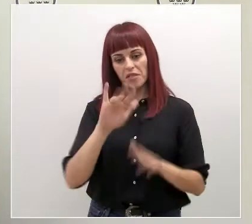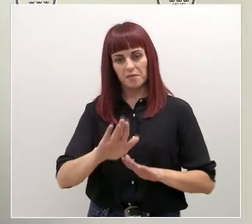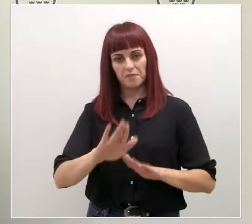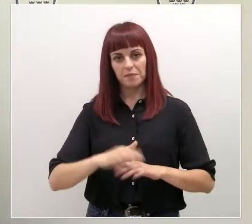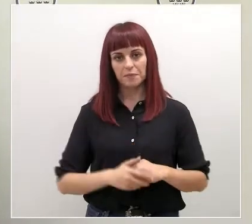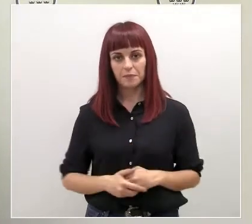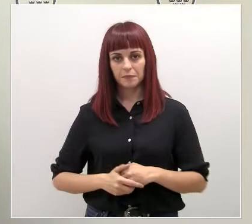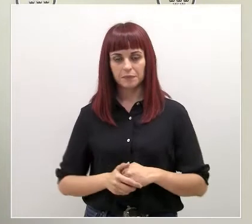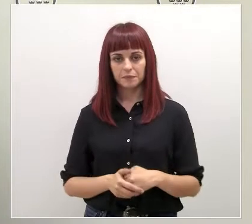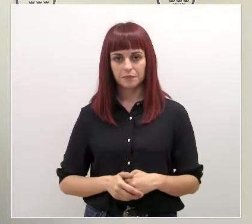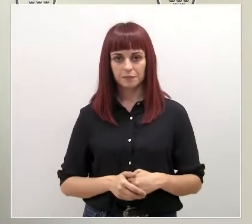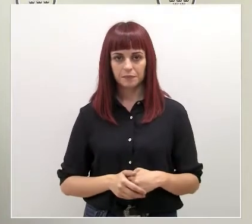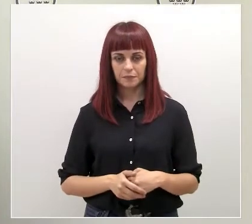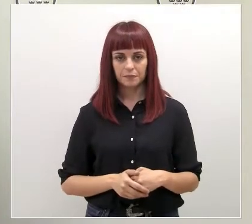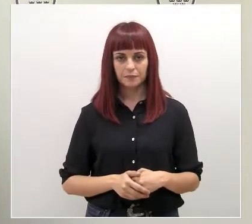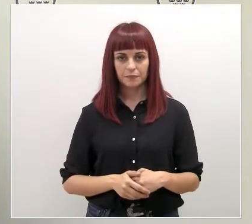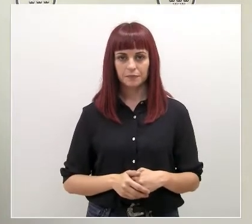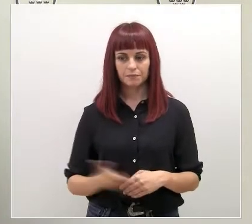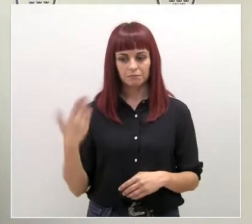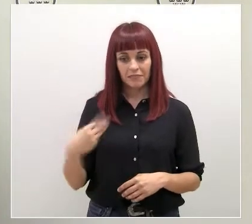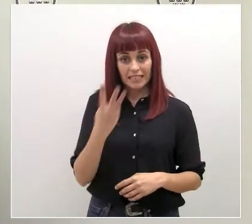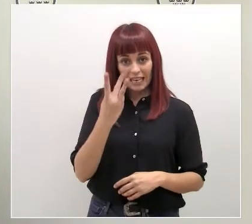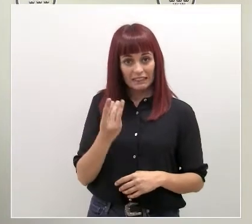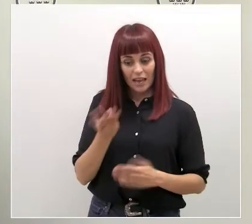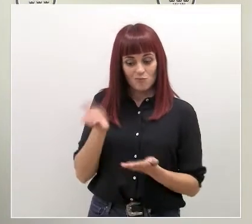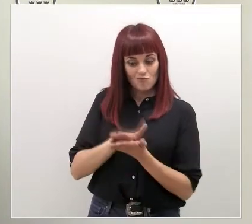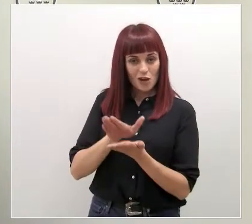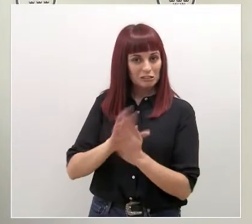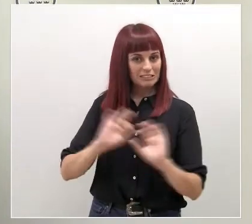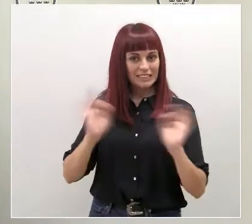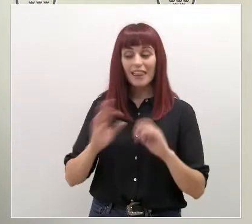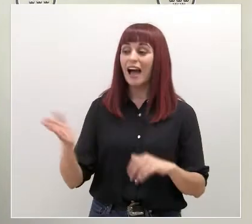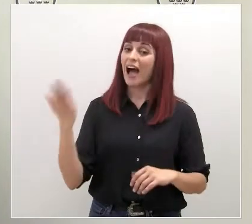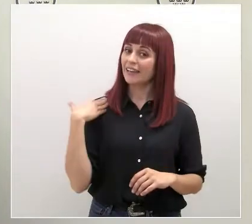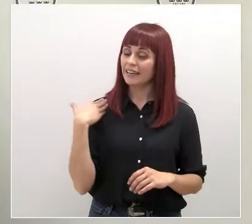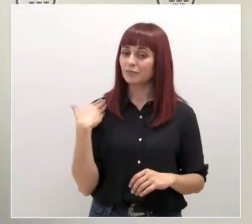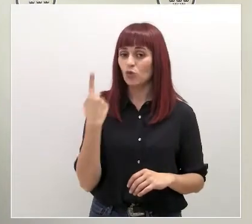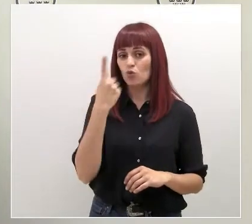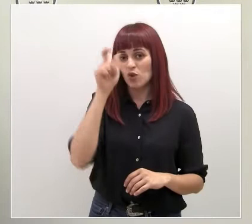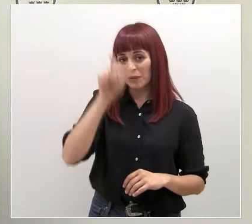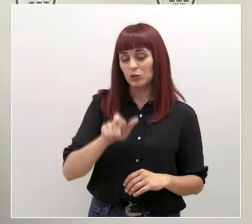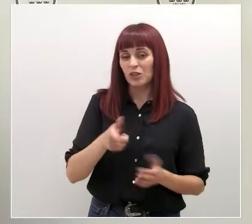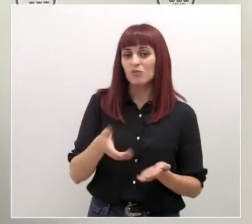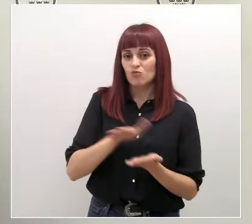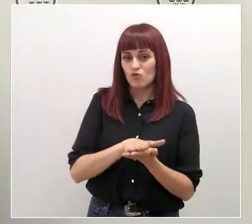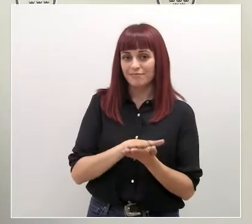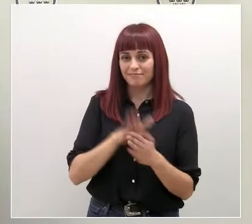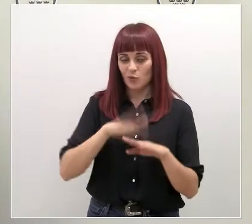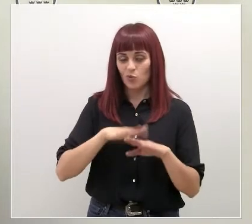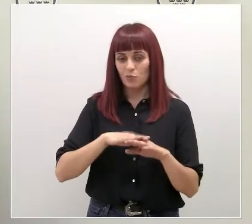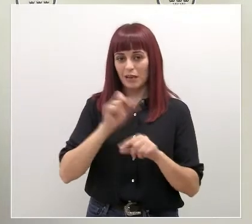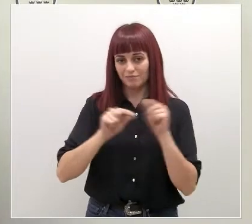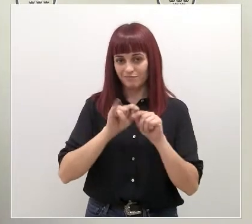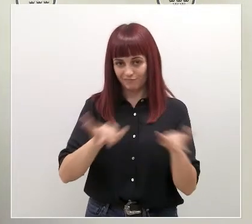cuidados intensivos. Después de 3 días sin fallecimientos, ayer registrábamos la pérdida de una persona a causa de la